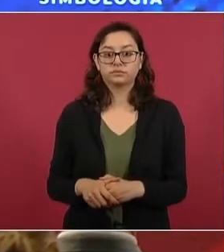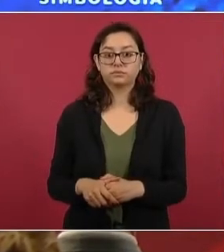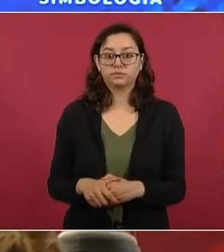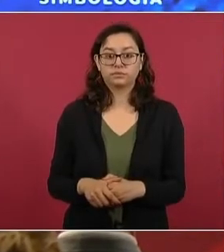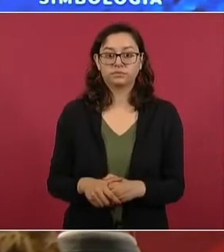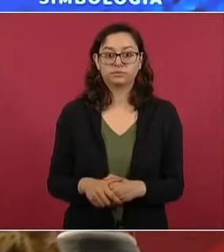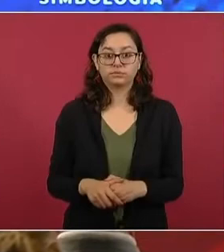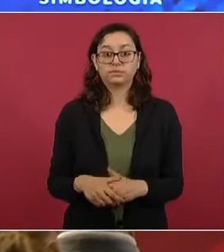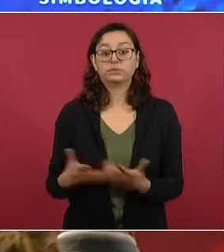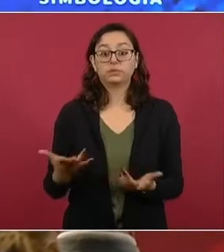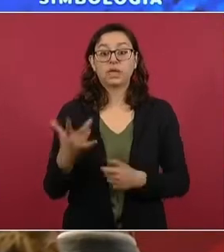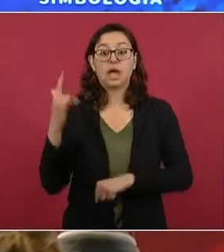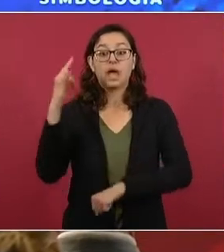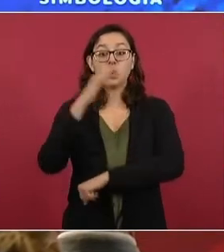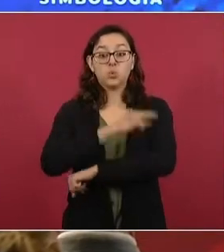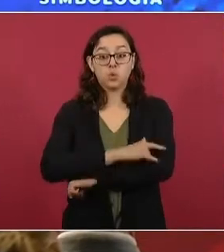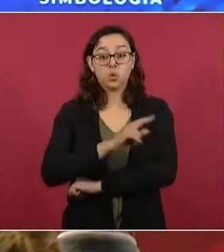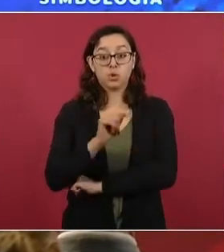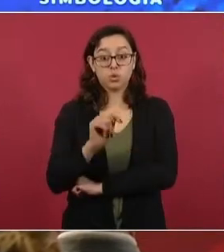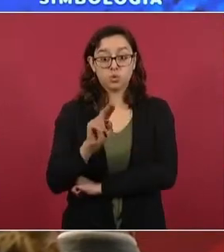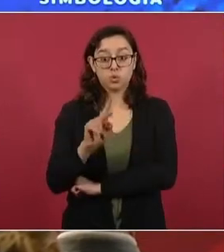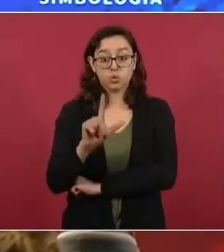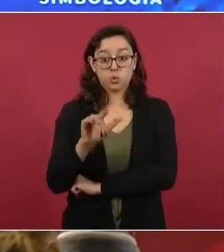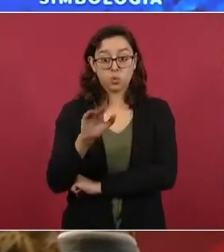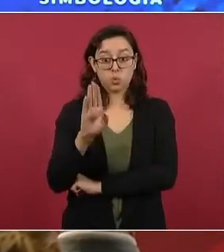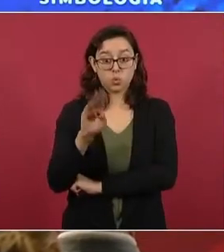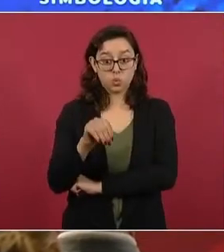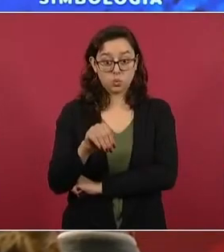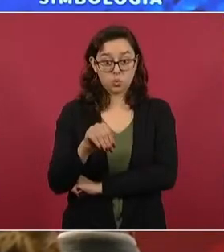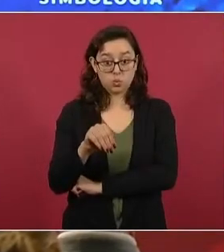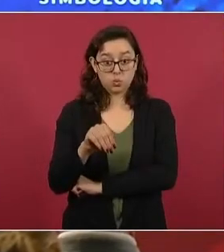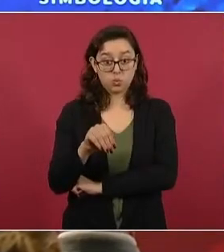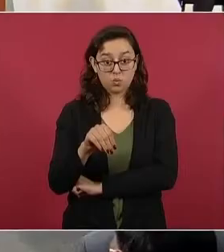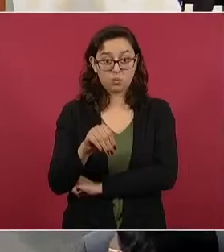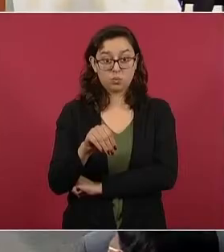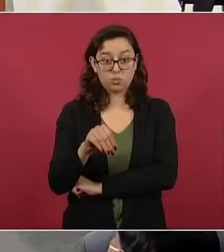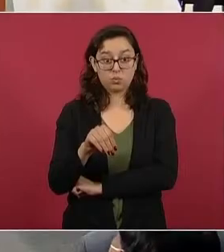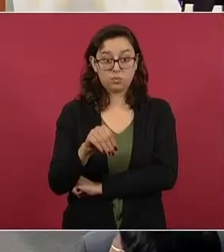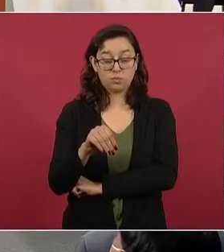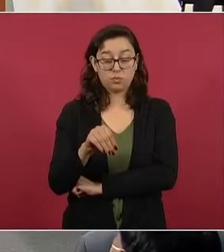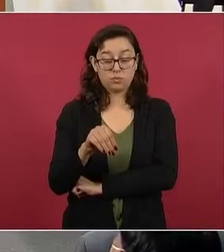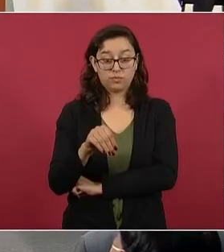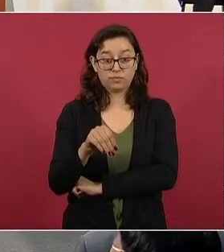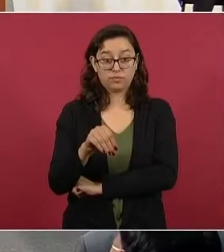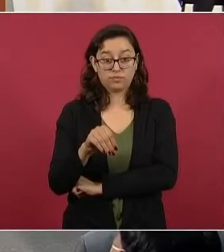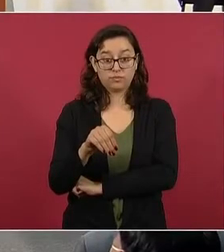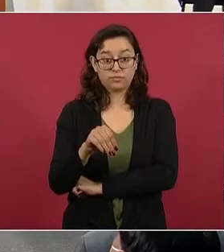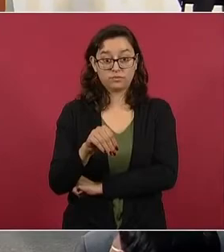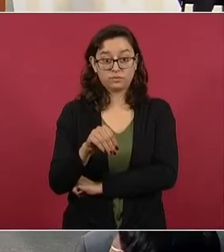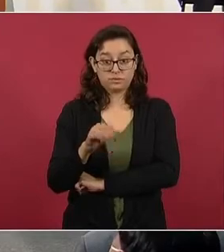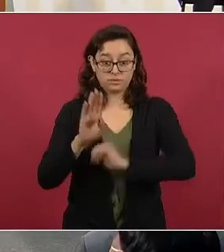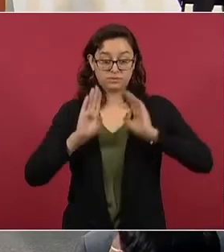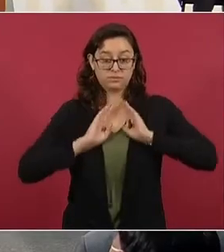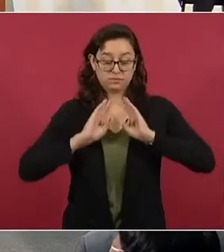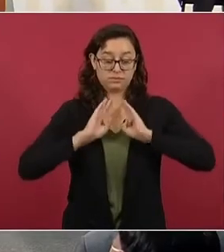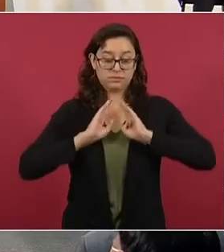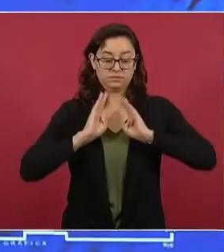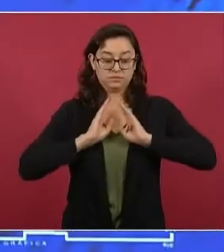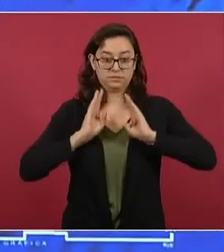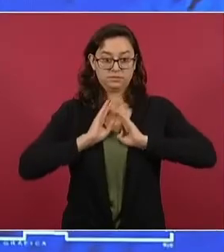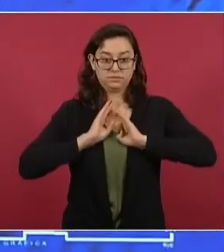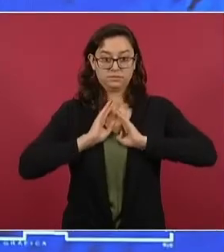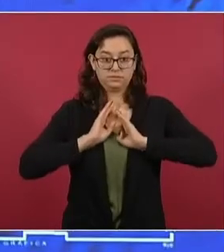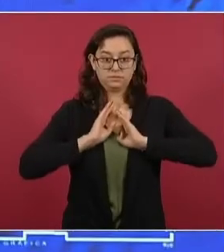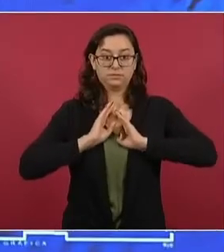Esto que dice Aeropuerto Tulum, este es el aeropuerto al que hacía referencia de la Marina, que